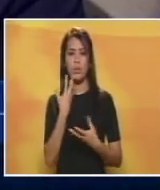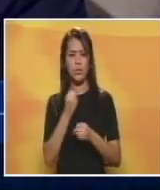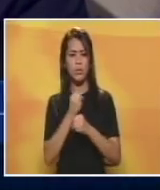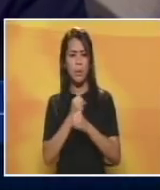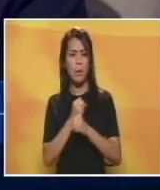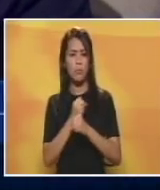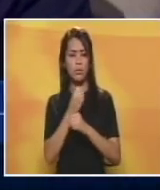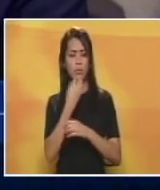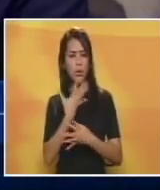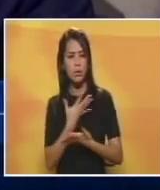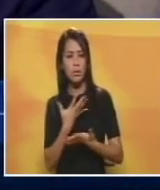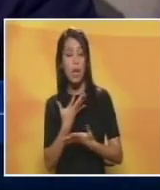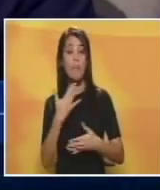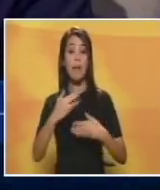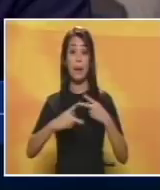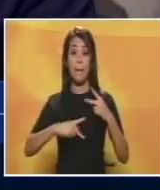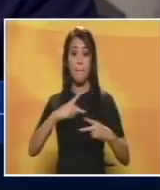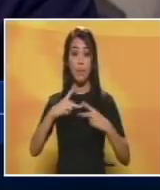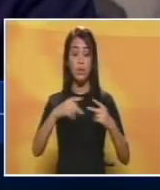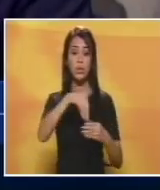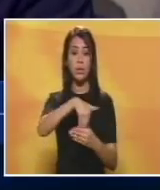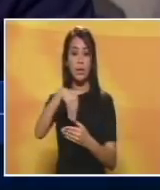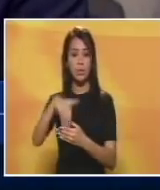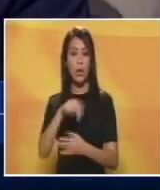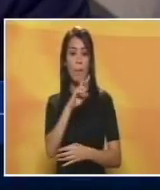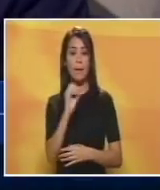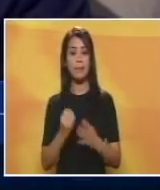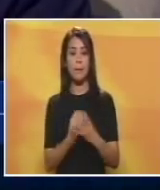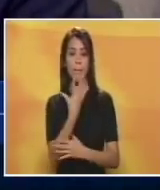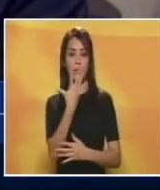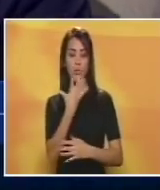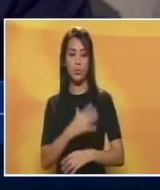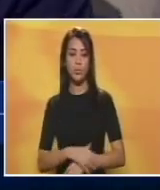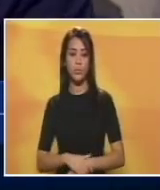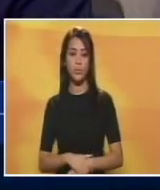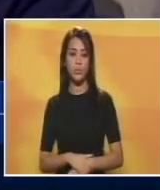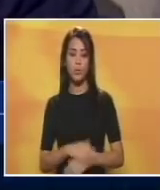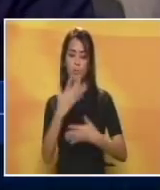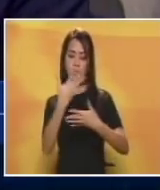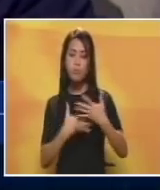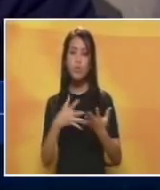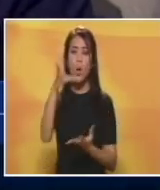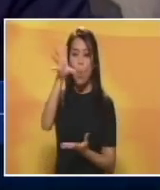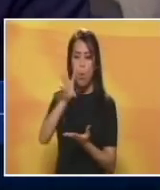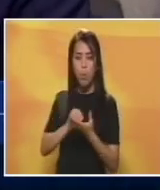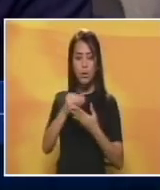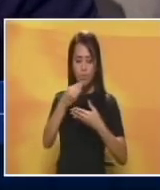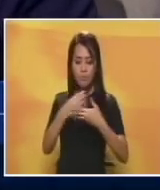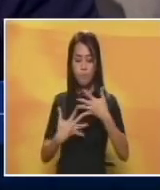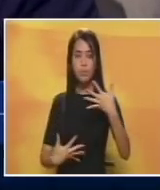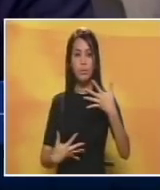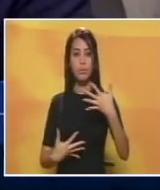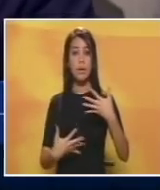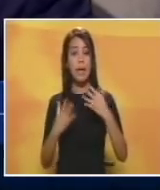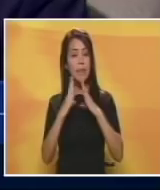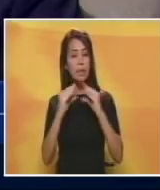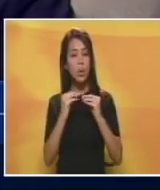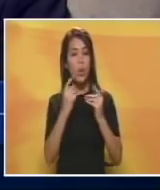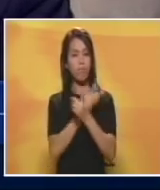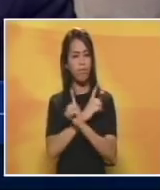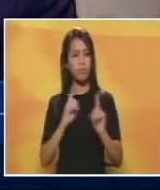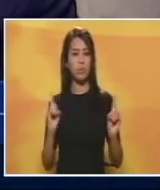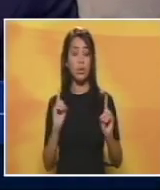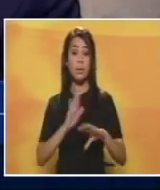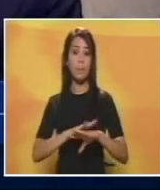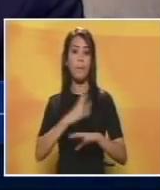garante de que el proceso electoral, el 20 de mayo, reúna los requisitos básicos de una democracia.